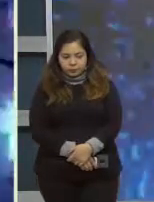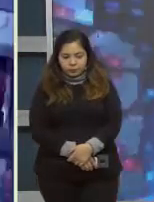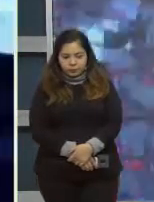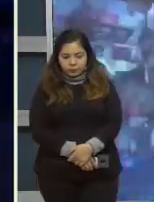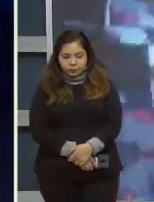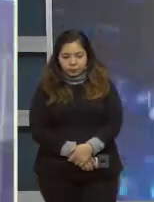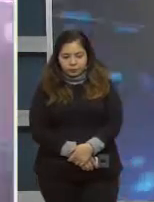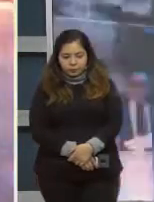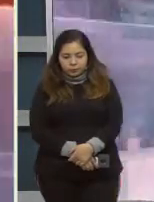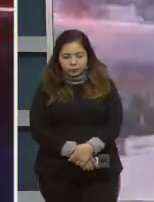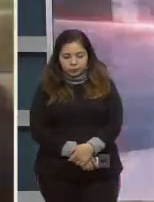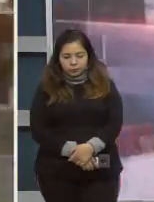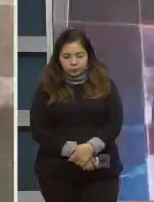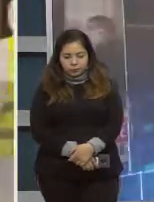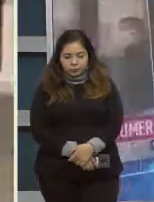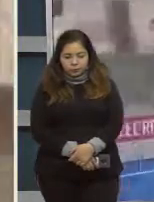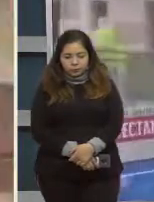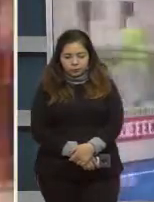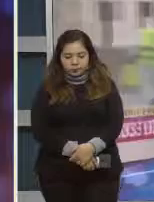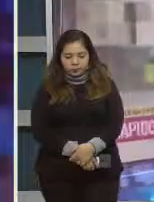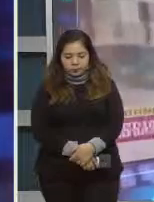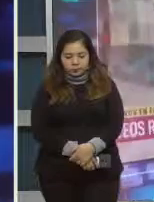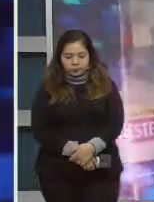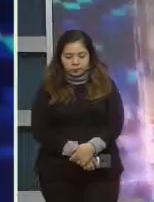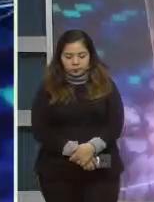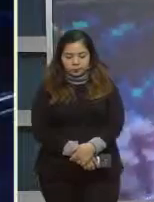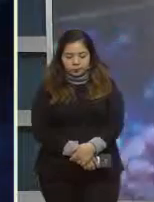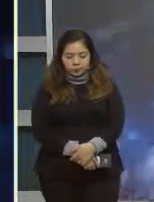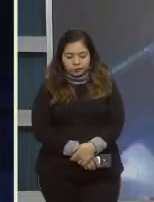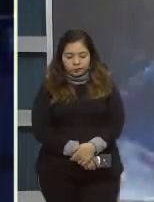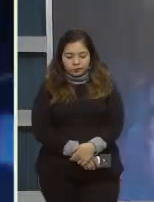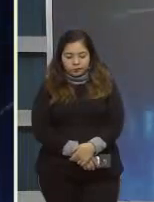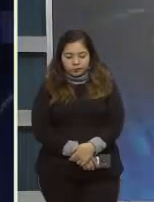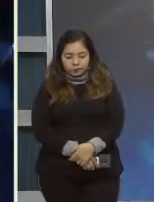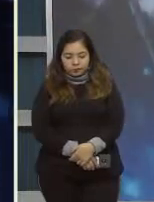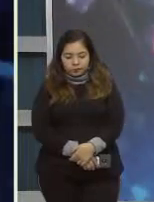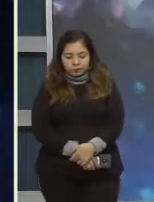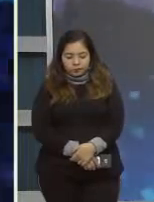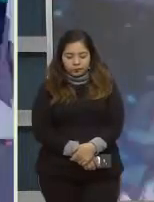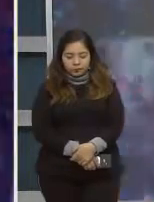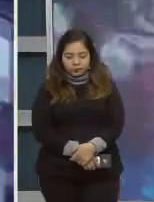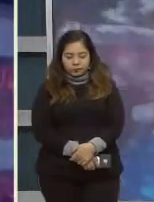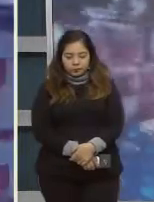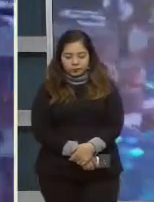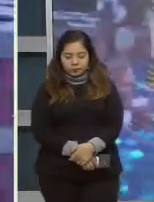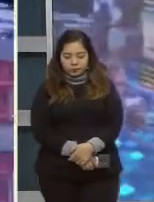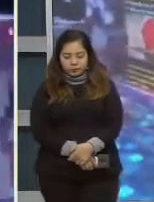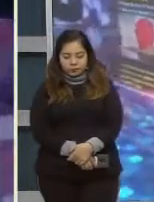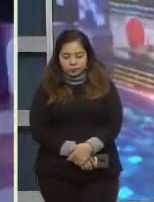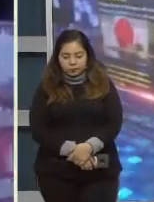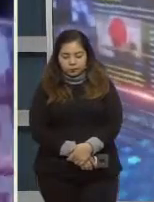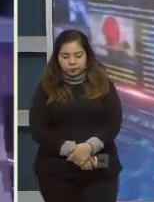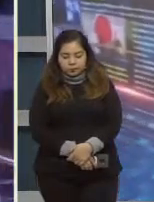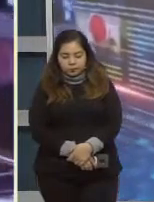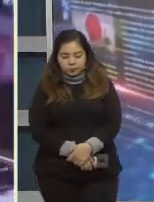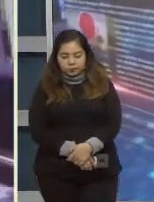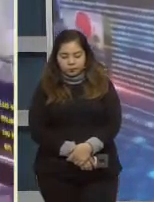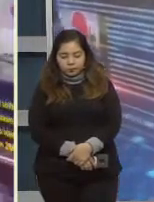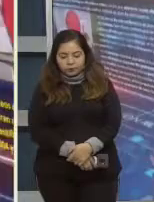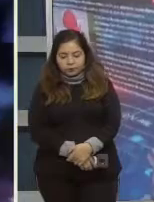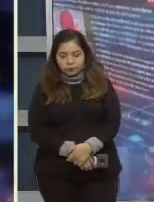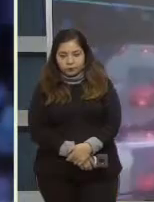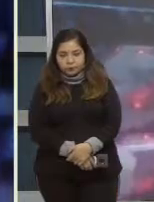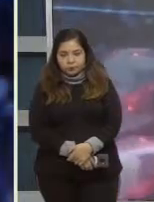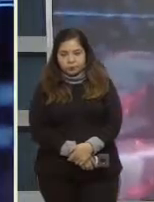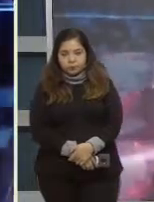Yo espero que sean los últimos días de agosto, que no lleguemos a septiembre, porque eso nos va a llevar, nos va a